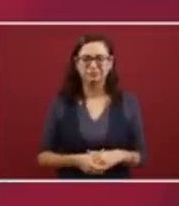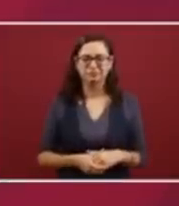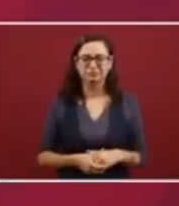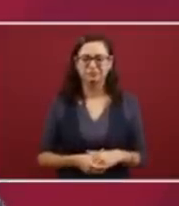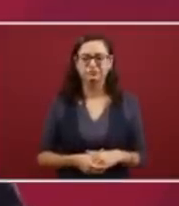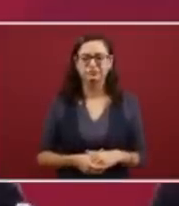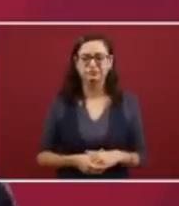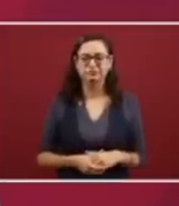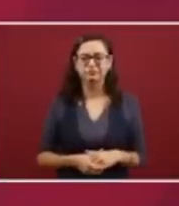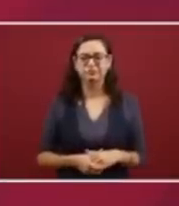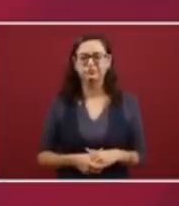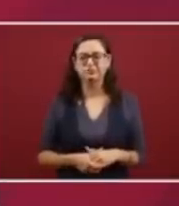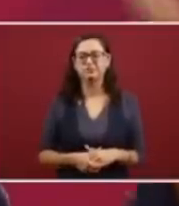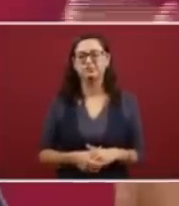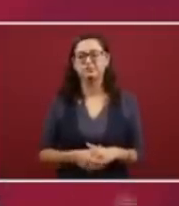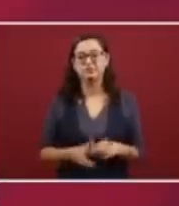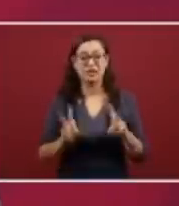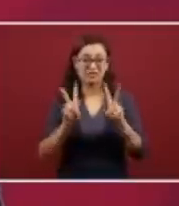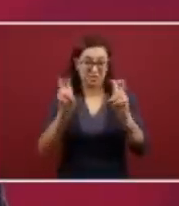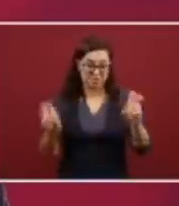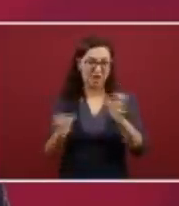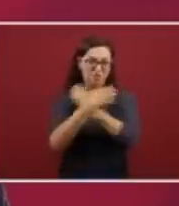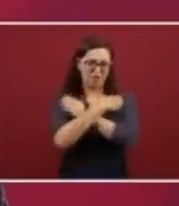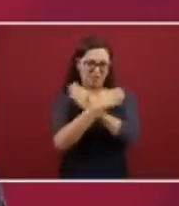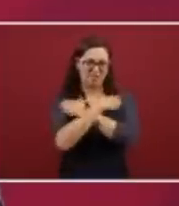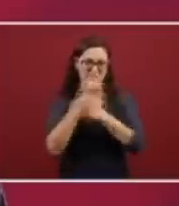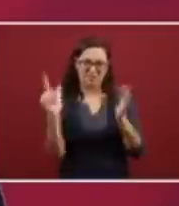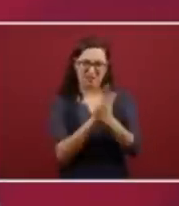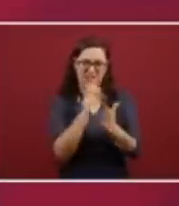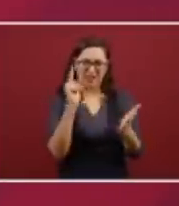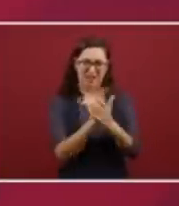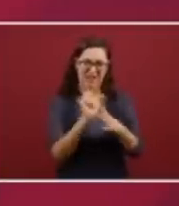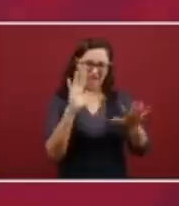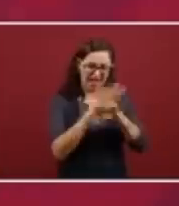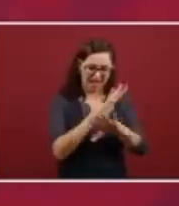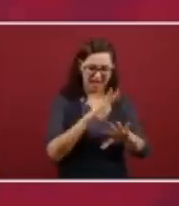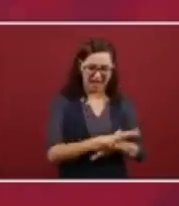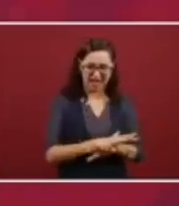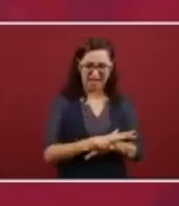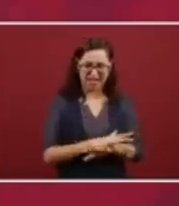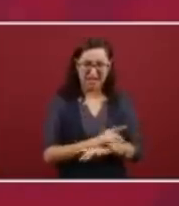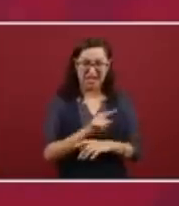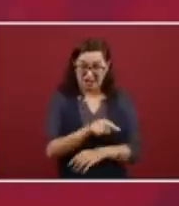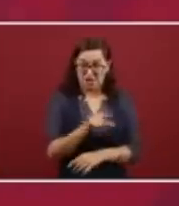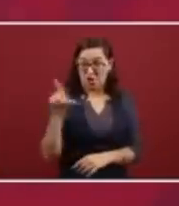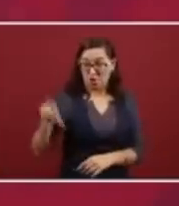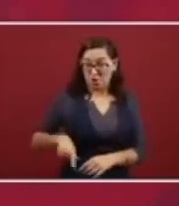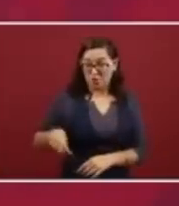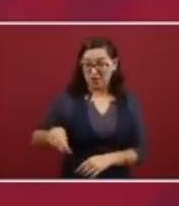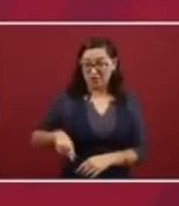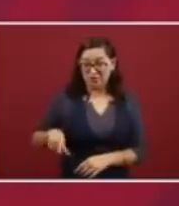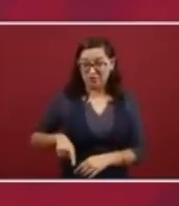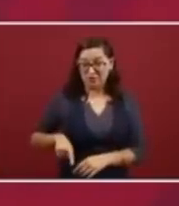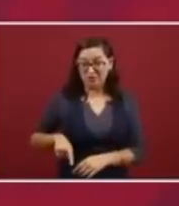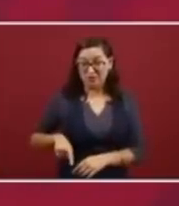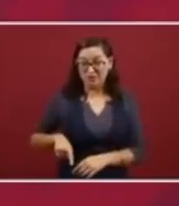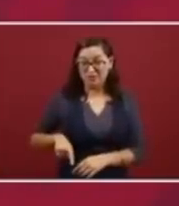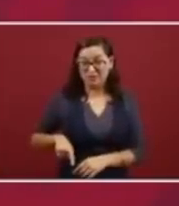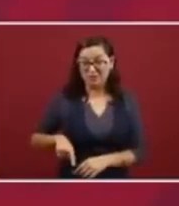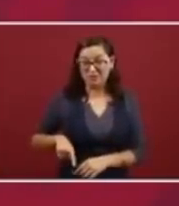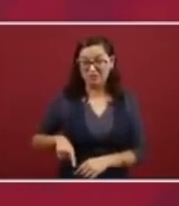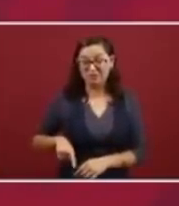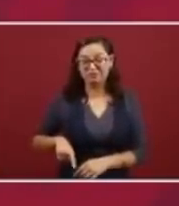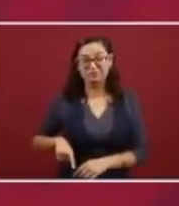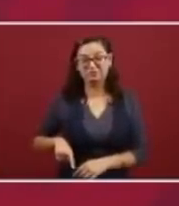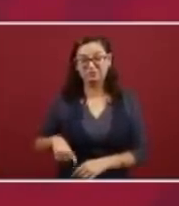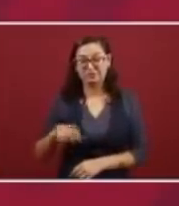mal llamada reforma educativa y los mismos del gobierno de